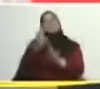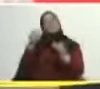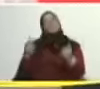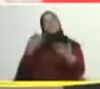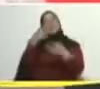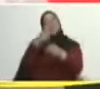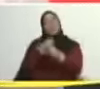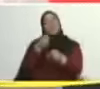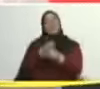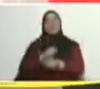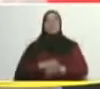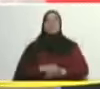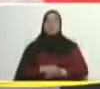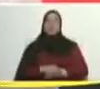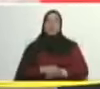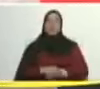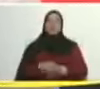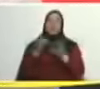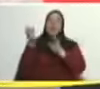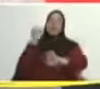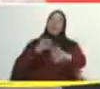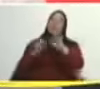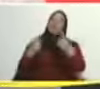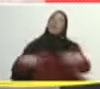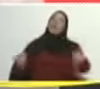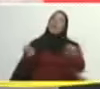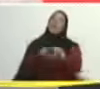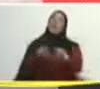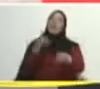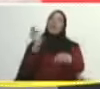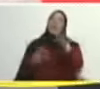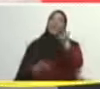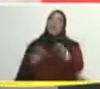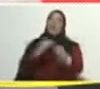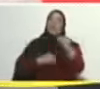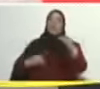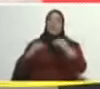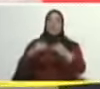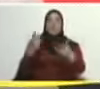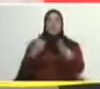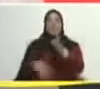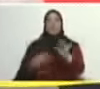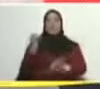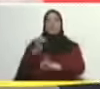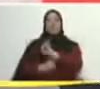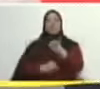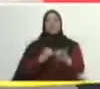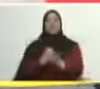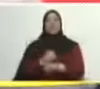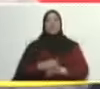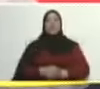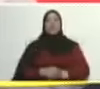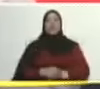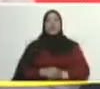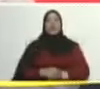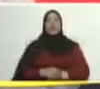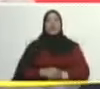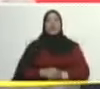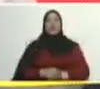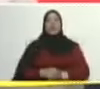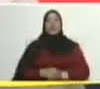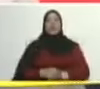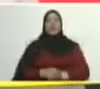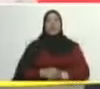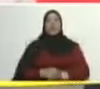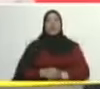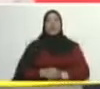condonada. Refrendamos igualmente las justas demandas de reparación y compensación por los daños de la esclavitud y